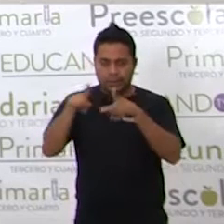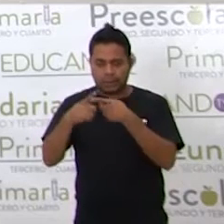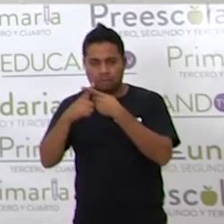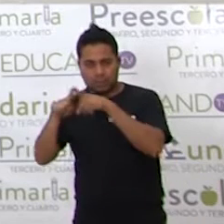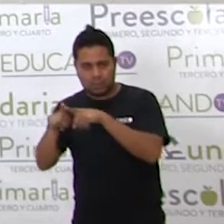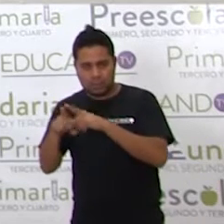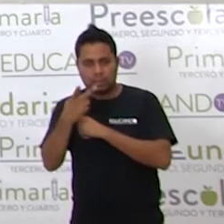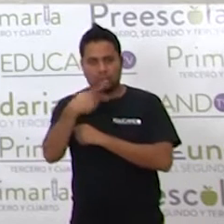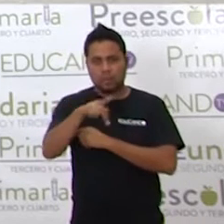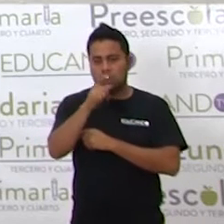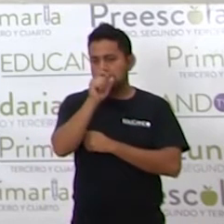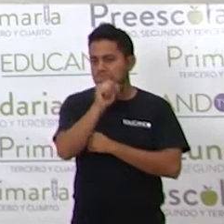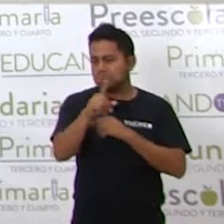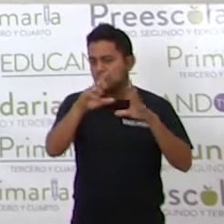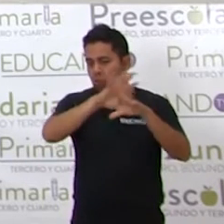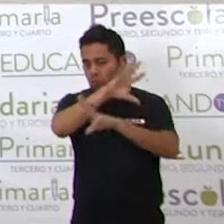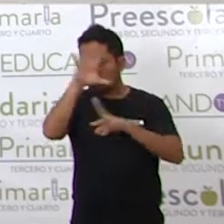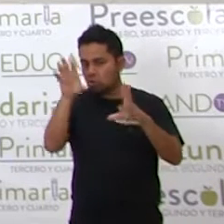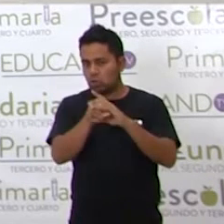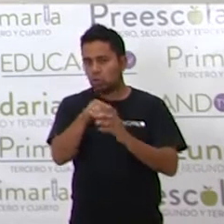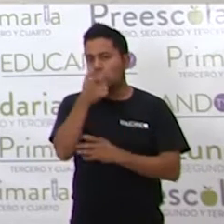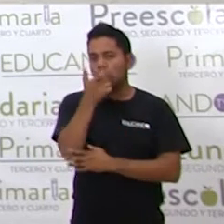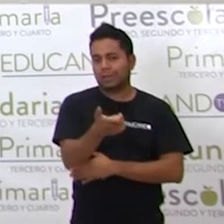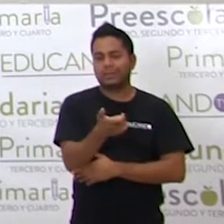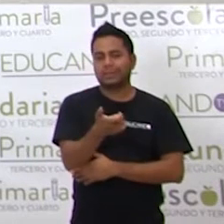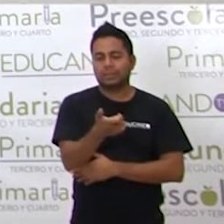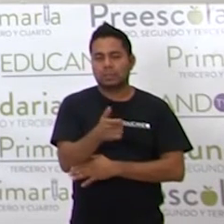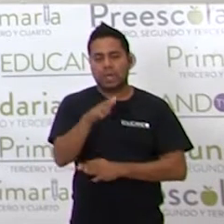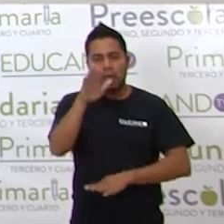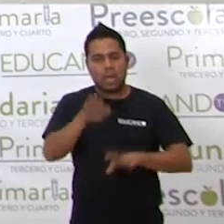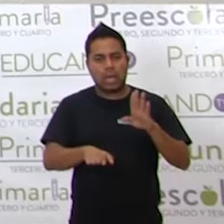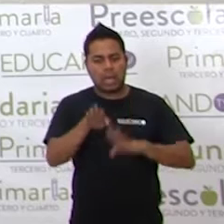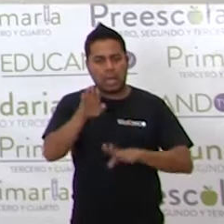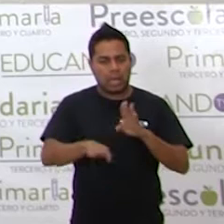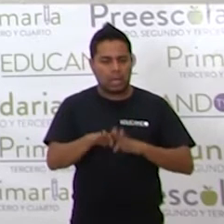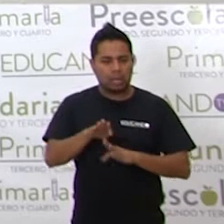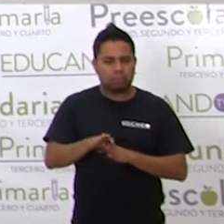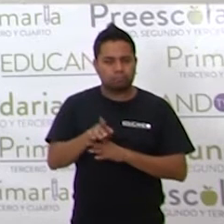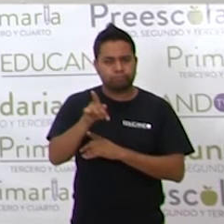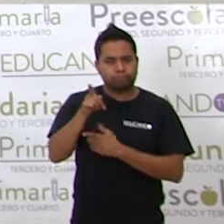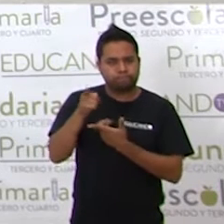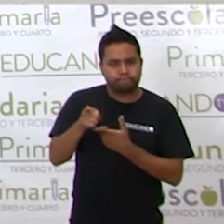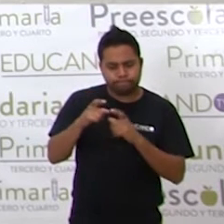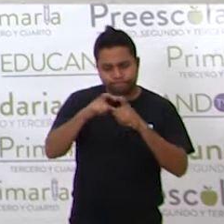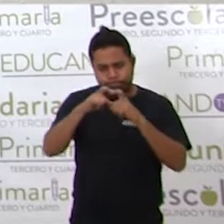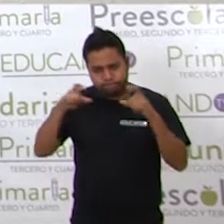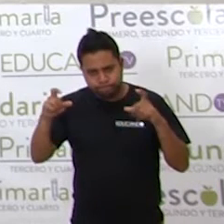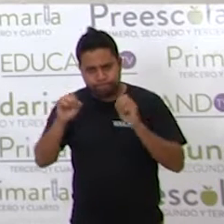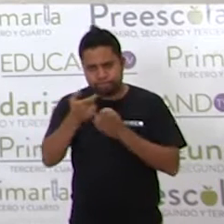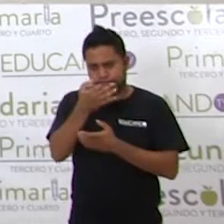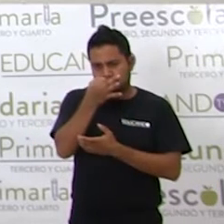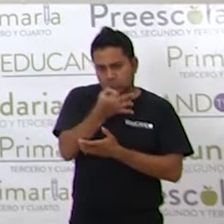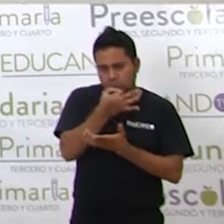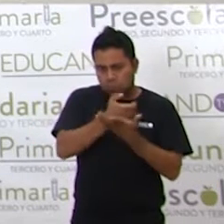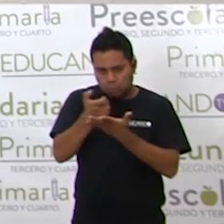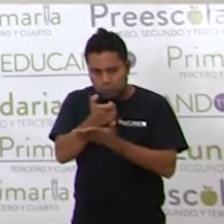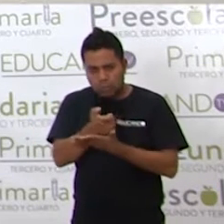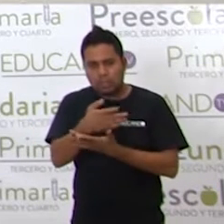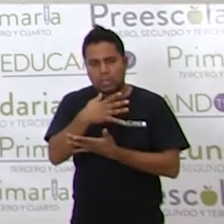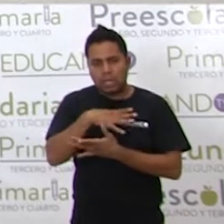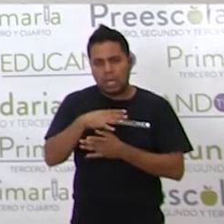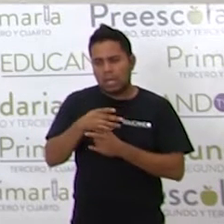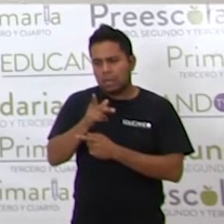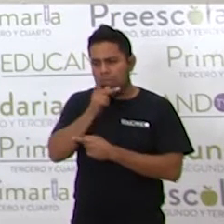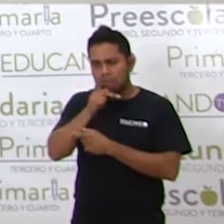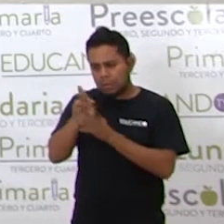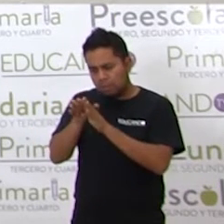representa dinero. A veces tú vas a verlos en billetes o en monedas, vas a ver la billetera de